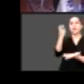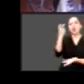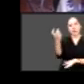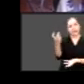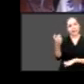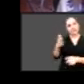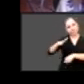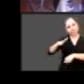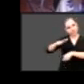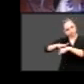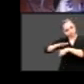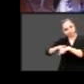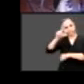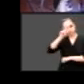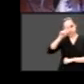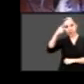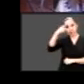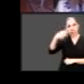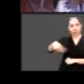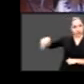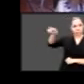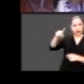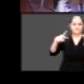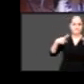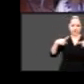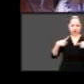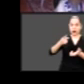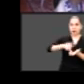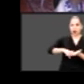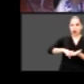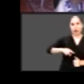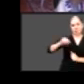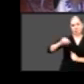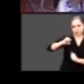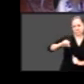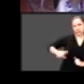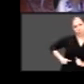financieras en un país sin embargo la que sigue por favor